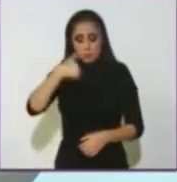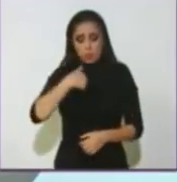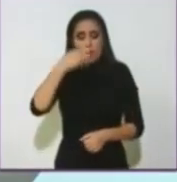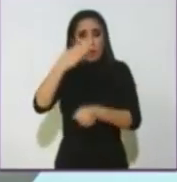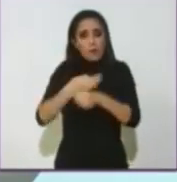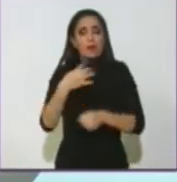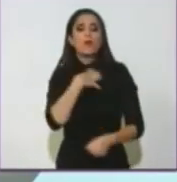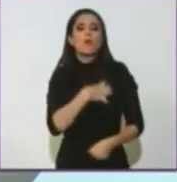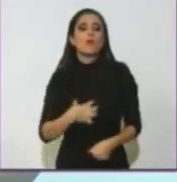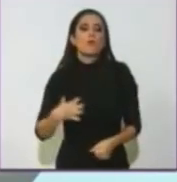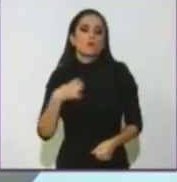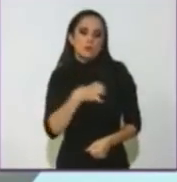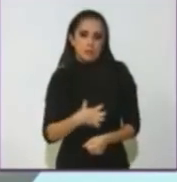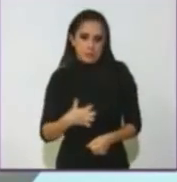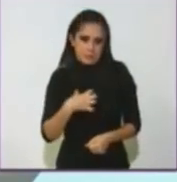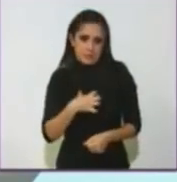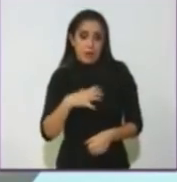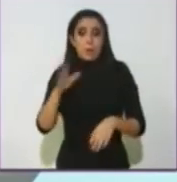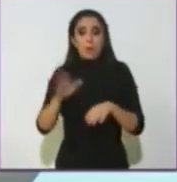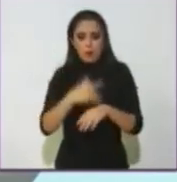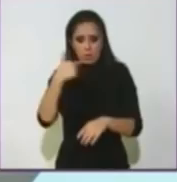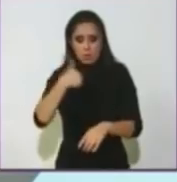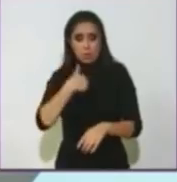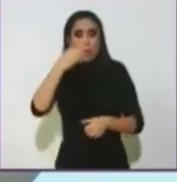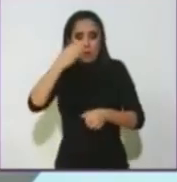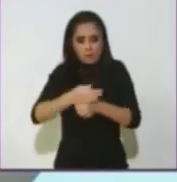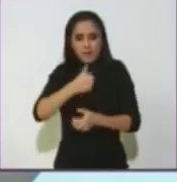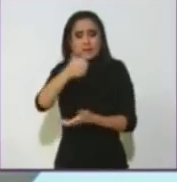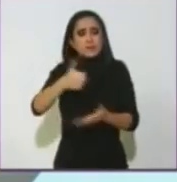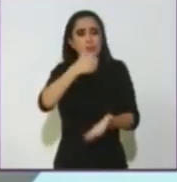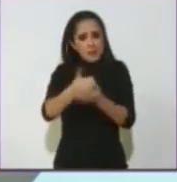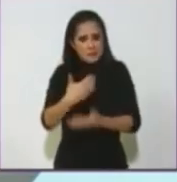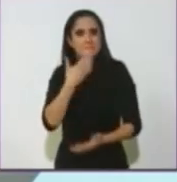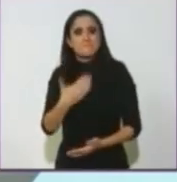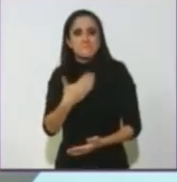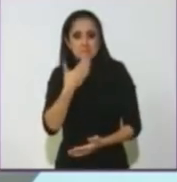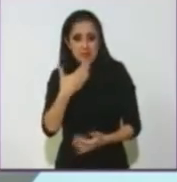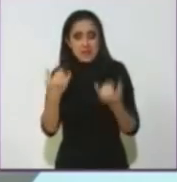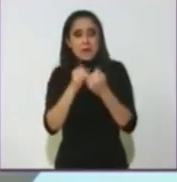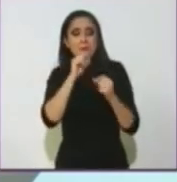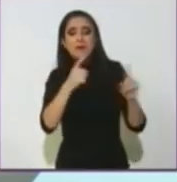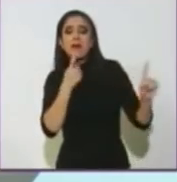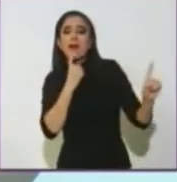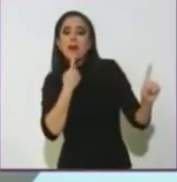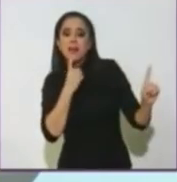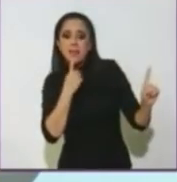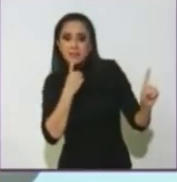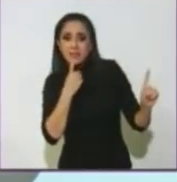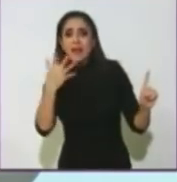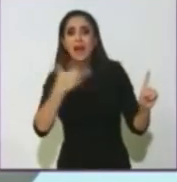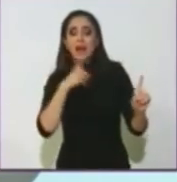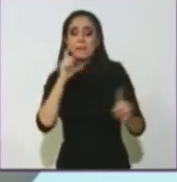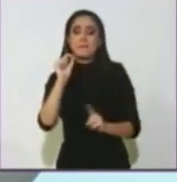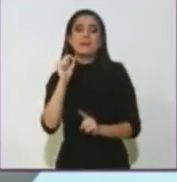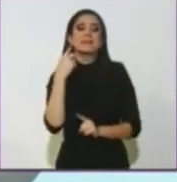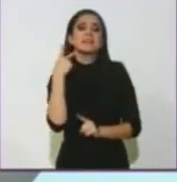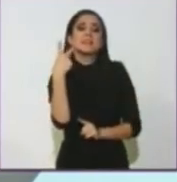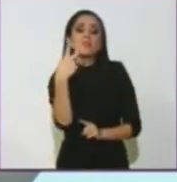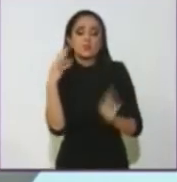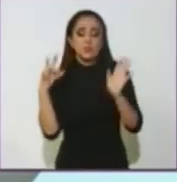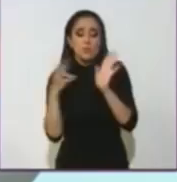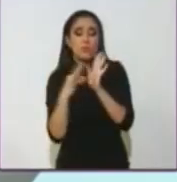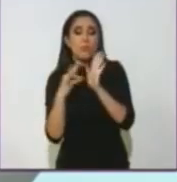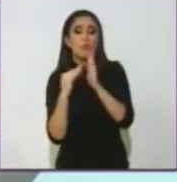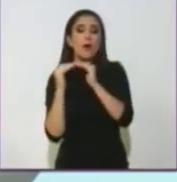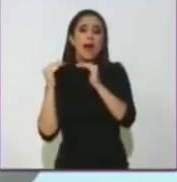contenta no solo porque vamos muy bien en la ciudad sino porque andrés manuel lópez obrador va 22 puntos arriba